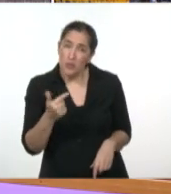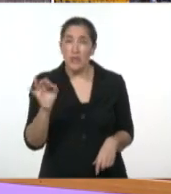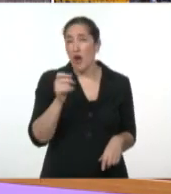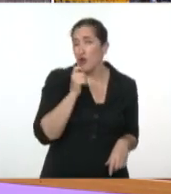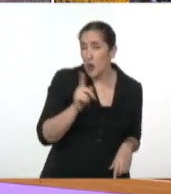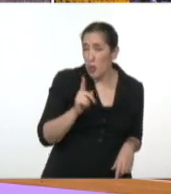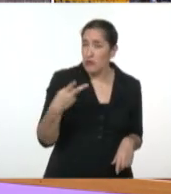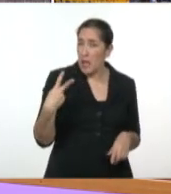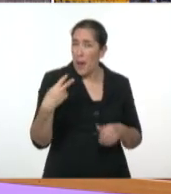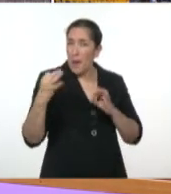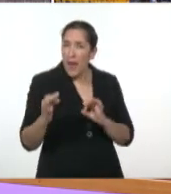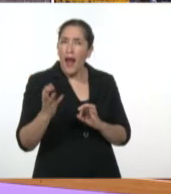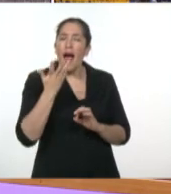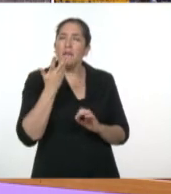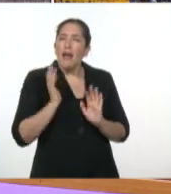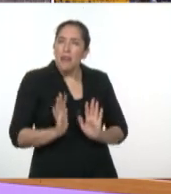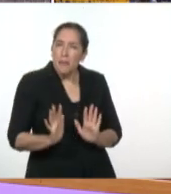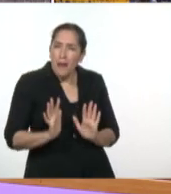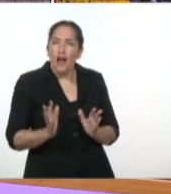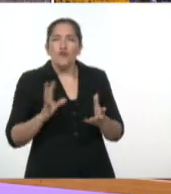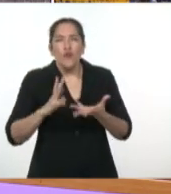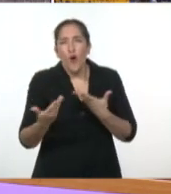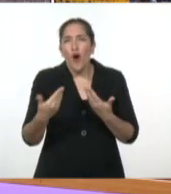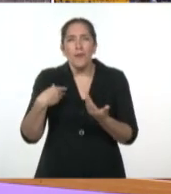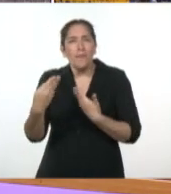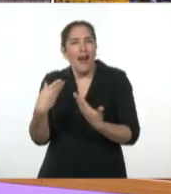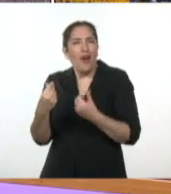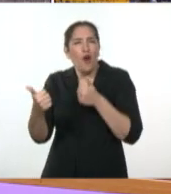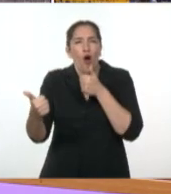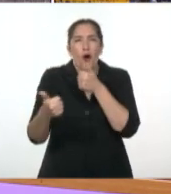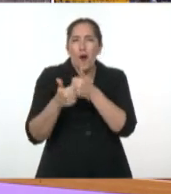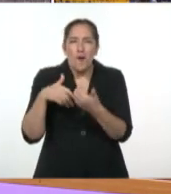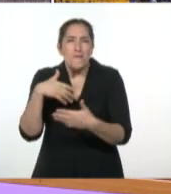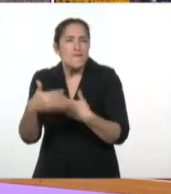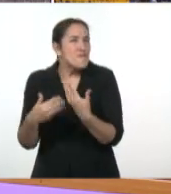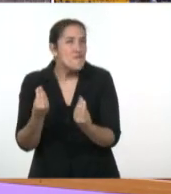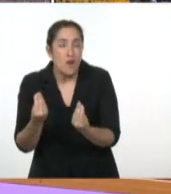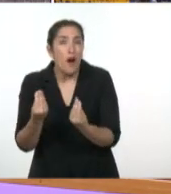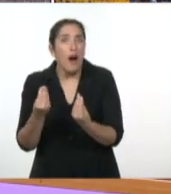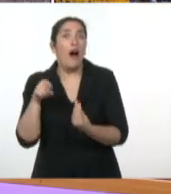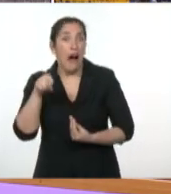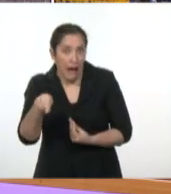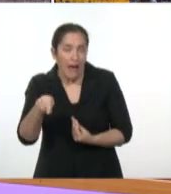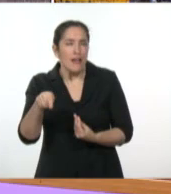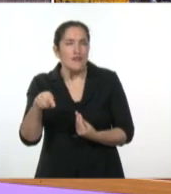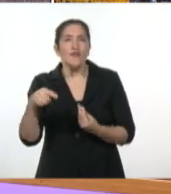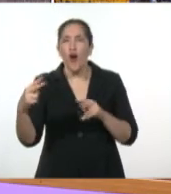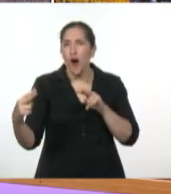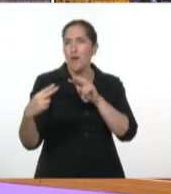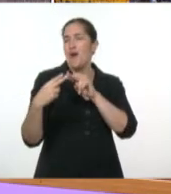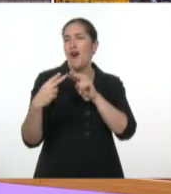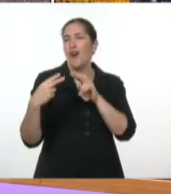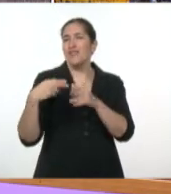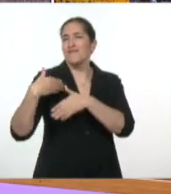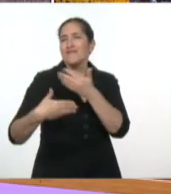¿Estamos bien? ¿Querés más lento o más despacio? Todo eso es parte del encuentro afectivo, del encuentro sexual y